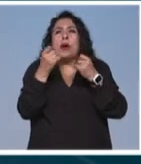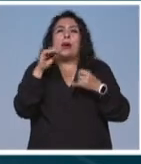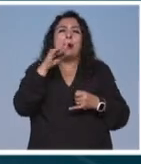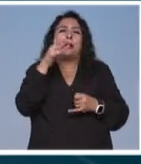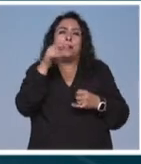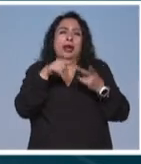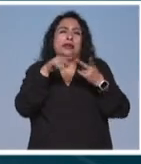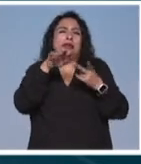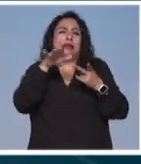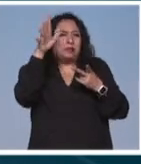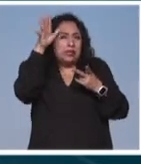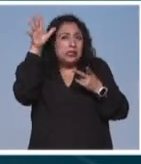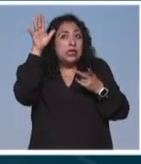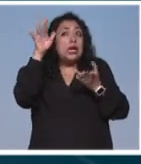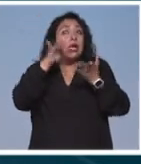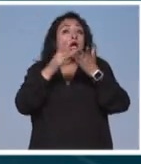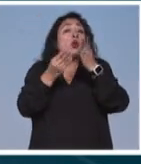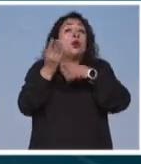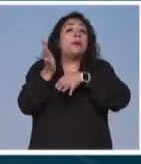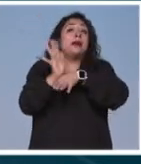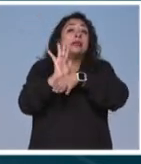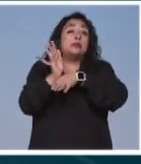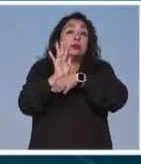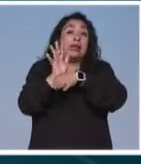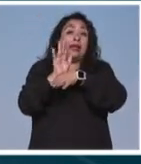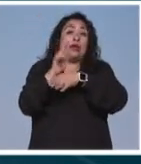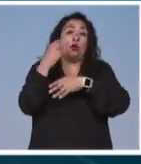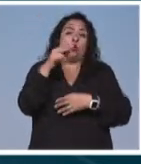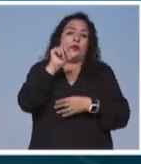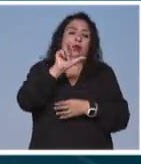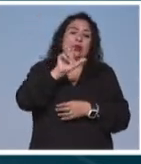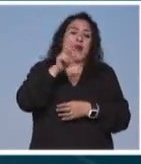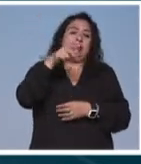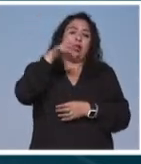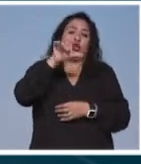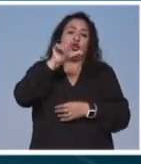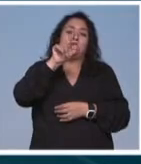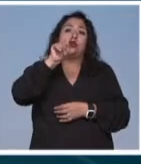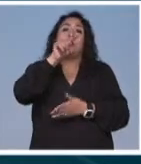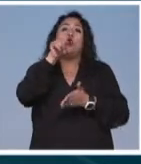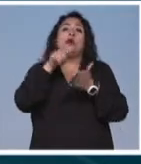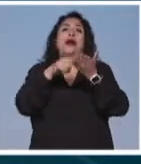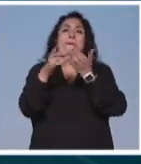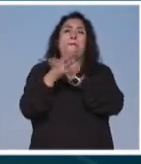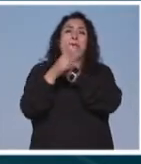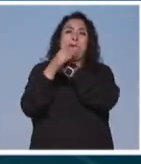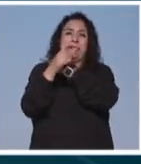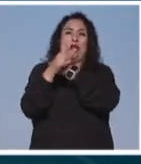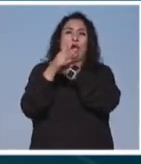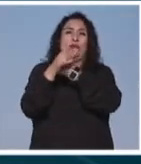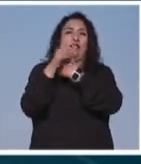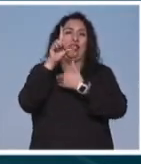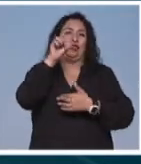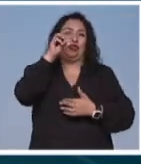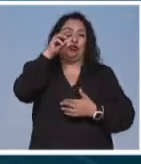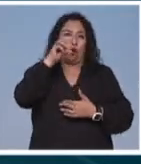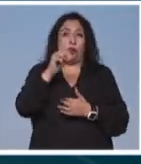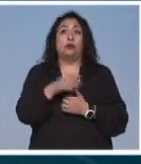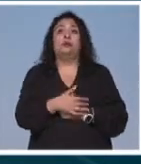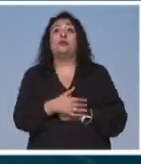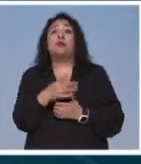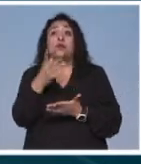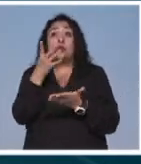y mexicas gracias a las nuevas películas Arqueoastronomía del Domo Digital del Papalote Museo del Niño. No solo